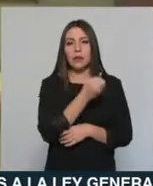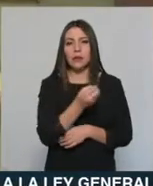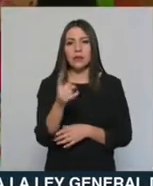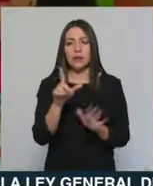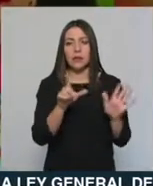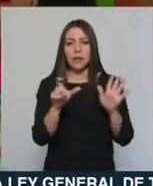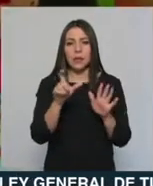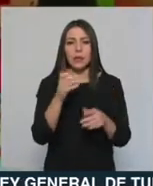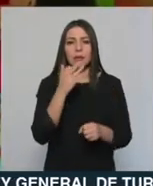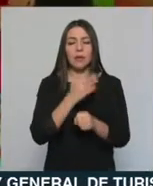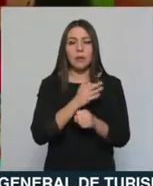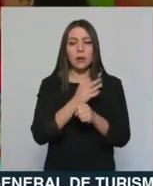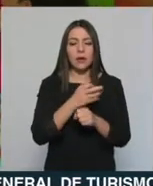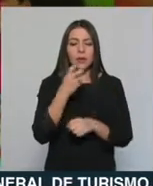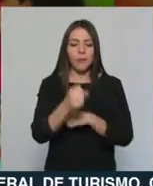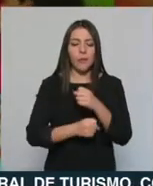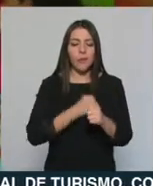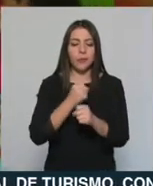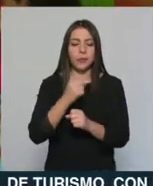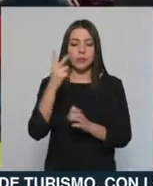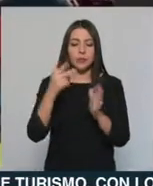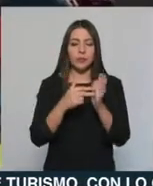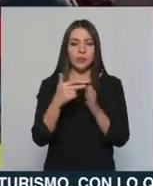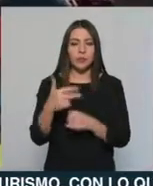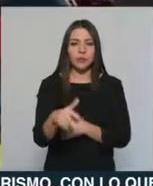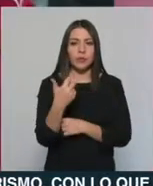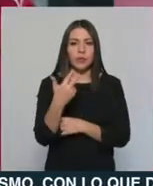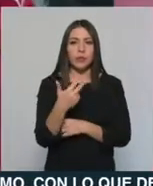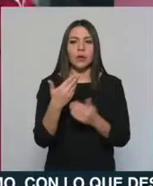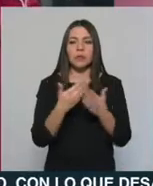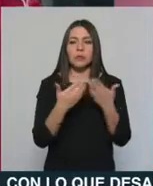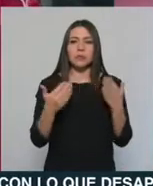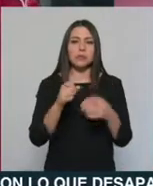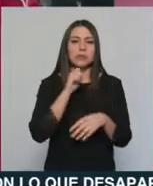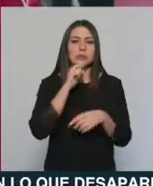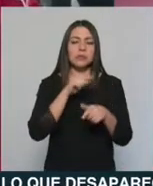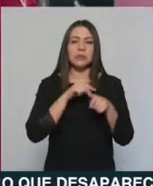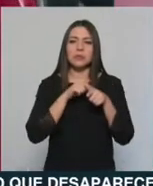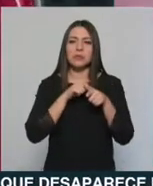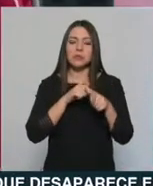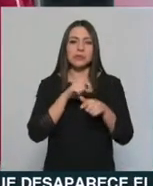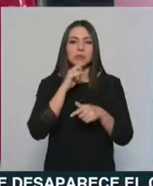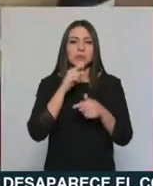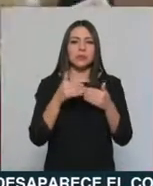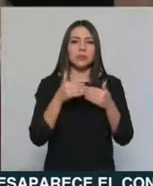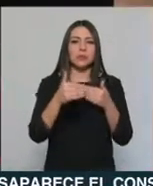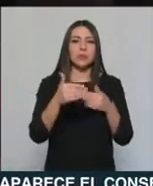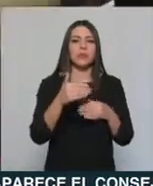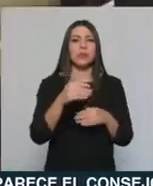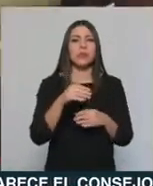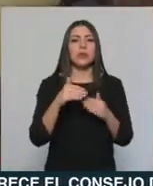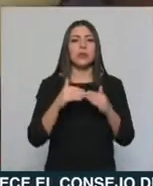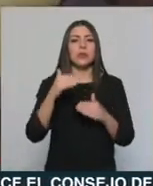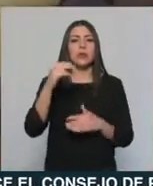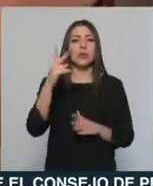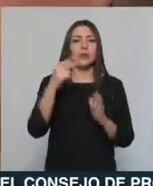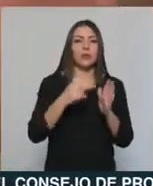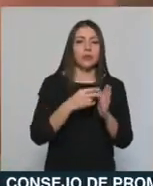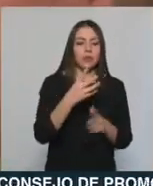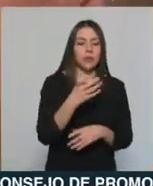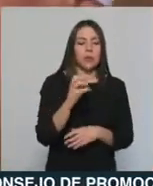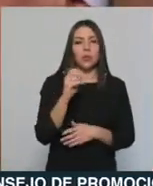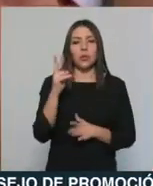brinca en 2013 y ahora mantienen la misma tendencia a 2.400, 2.500